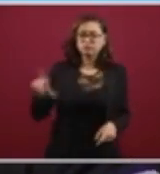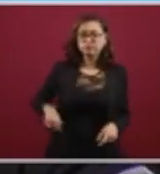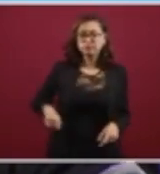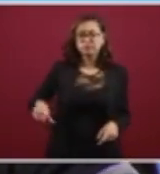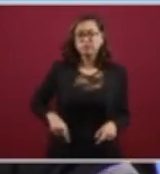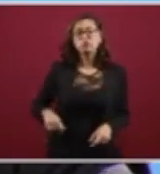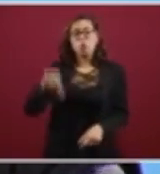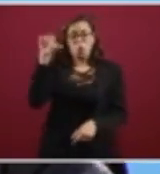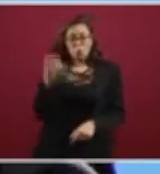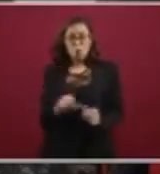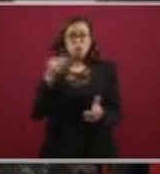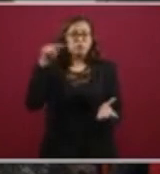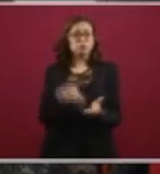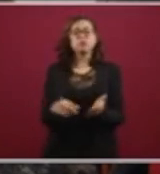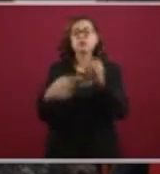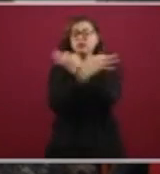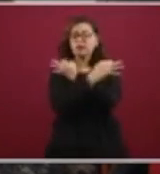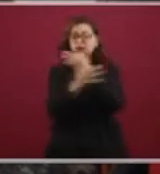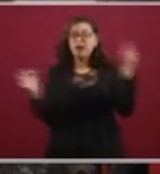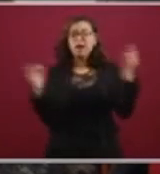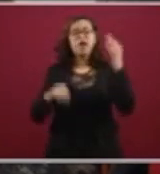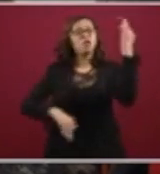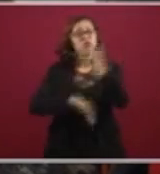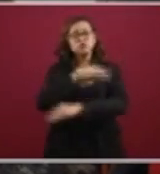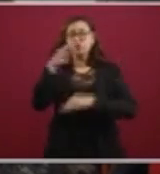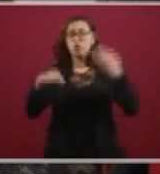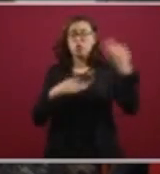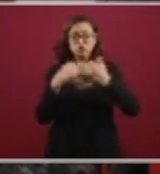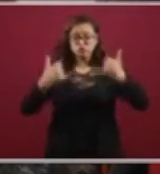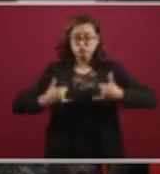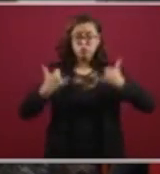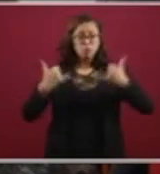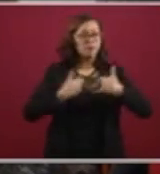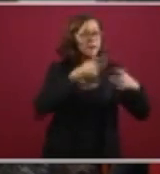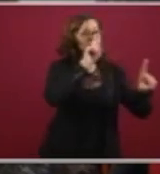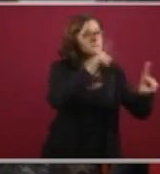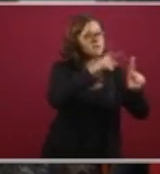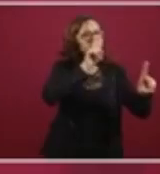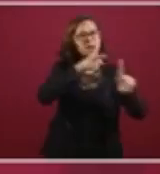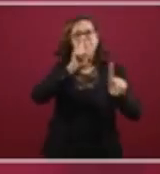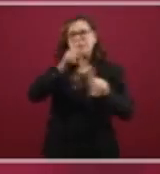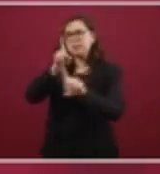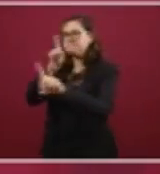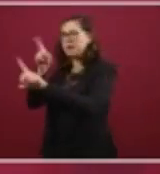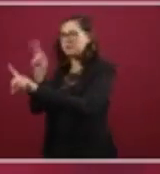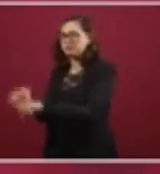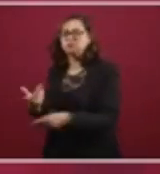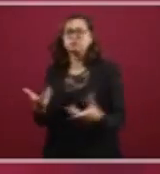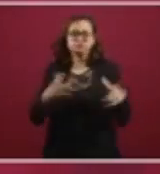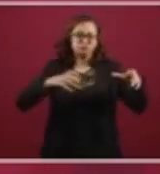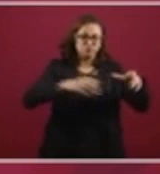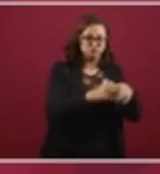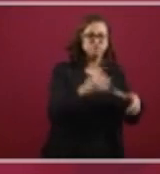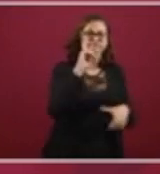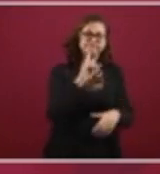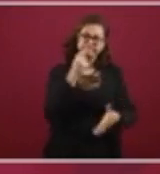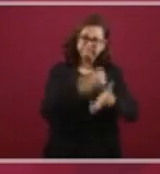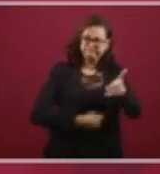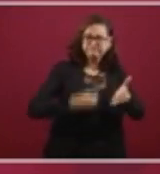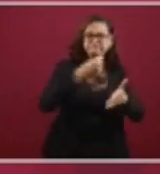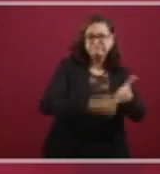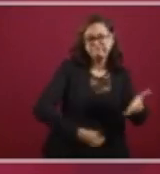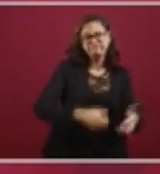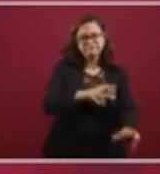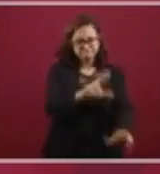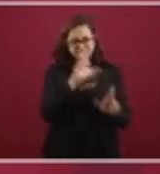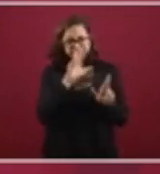aquí en favor de todas las causas de las juventudes feministas y su exigencia porque se